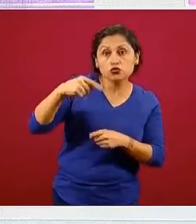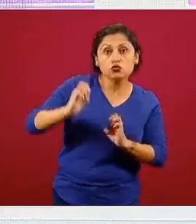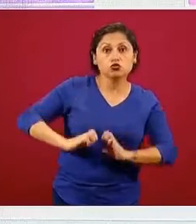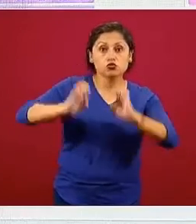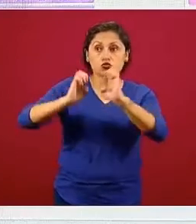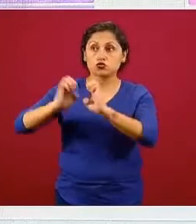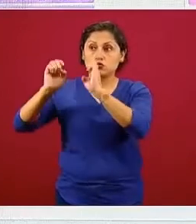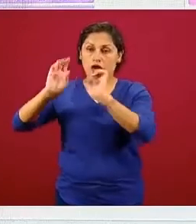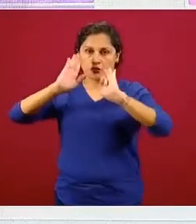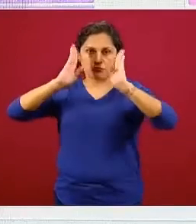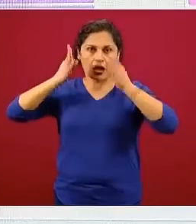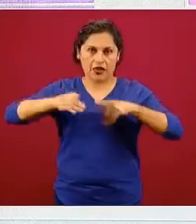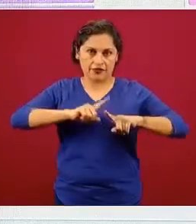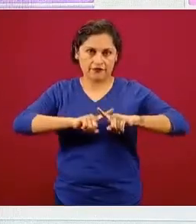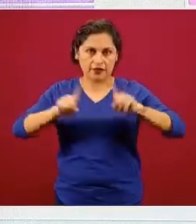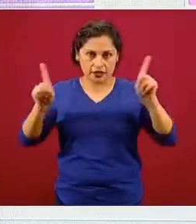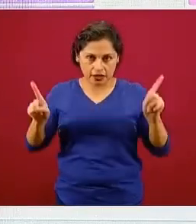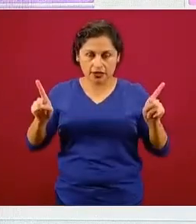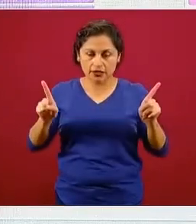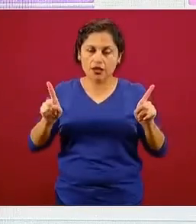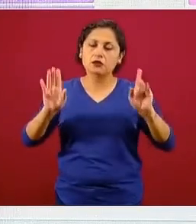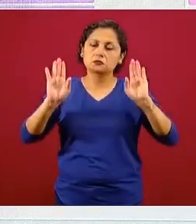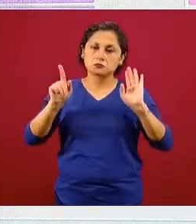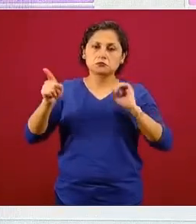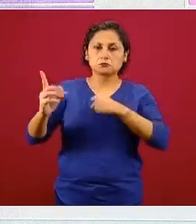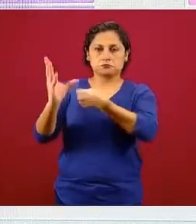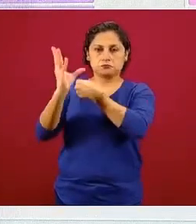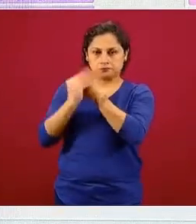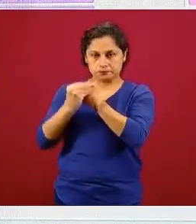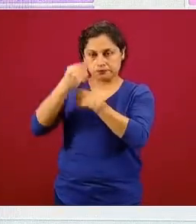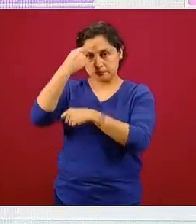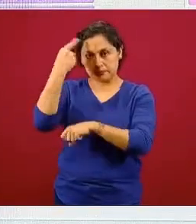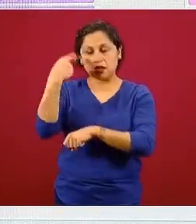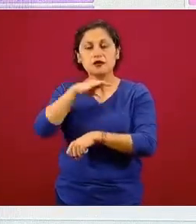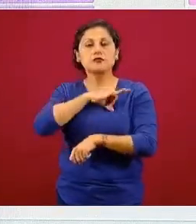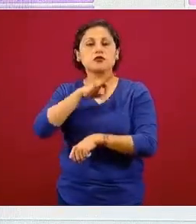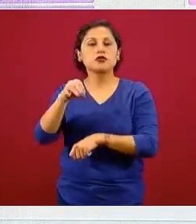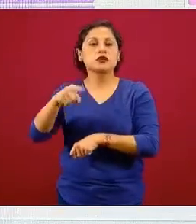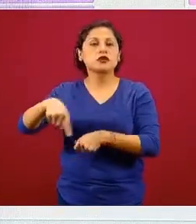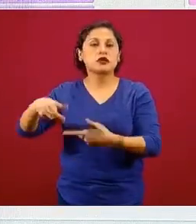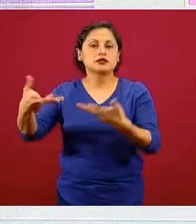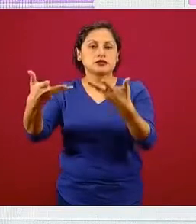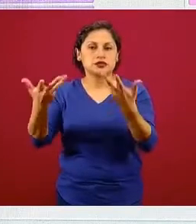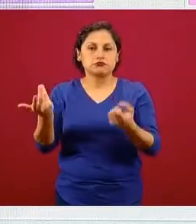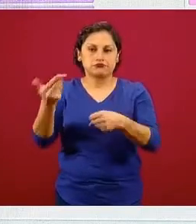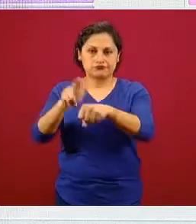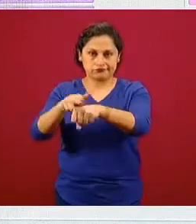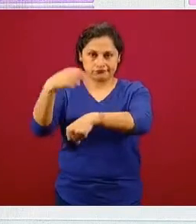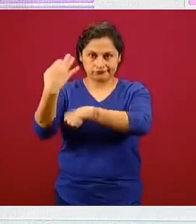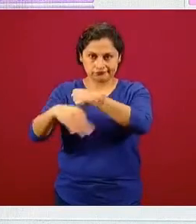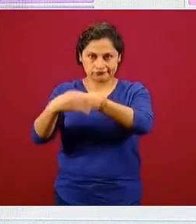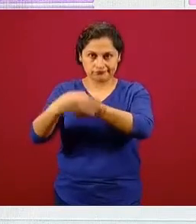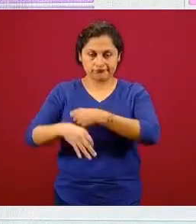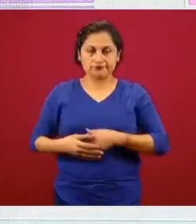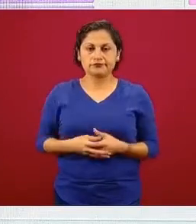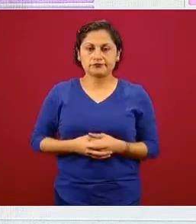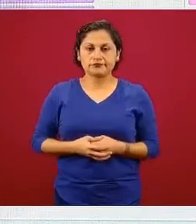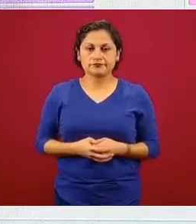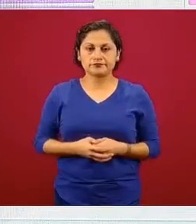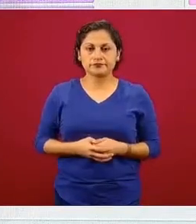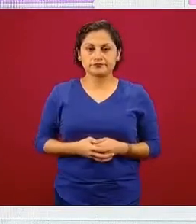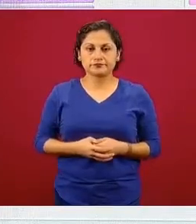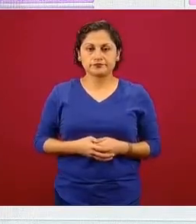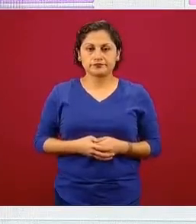dedicadas a otras actividades, los centros de rehabilitación y que han sido utilizados